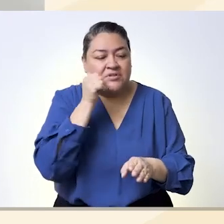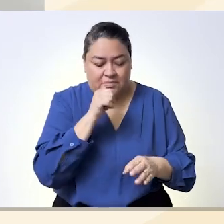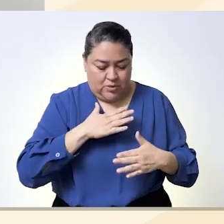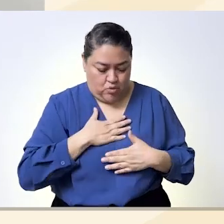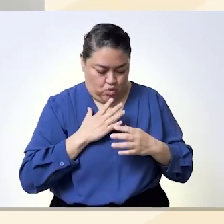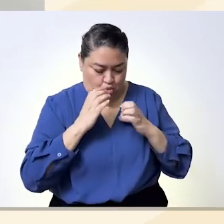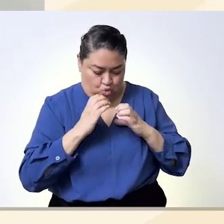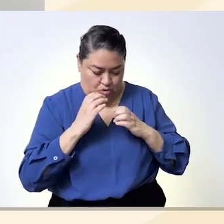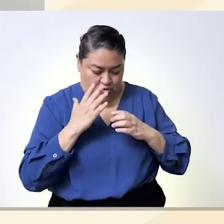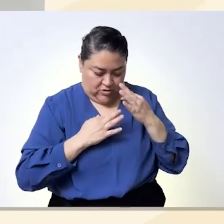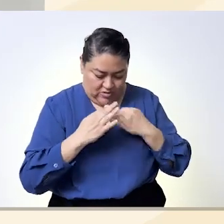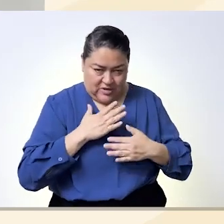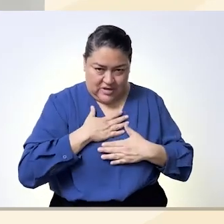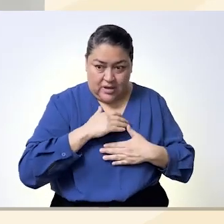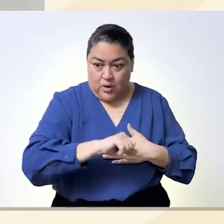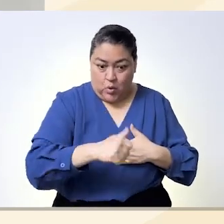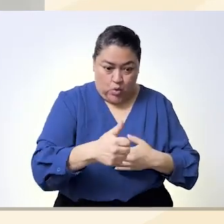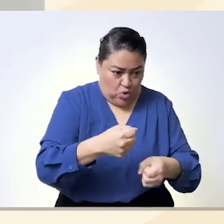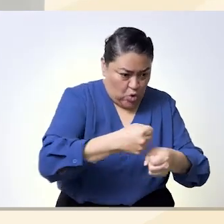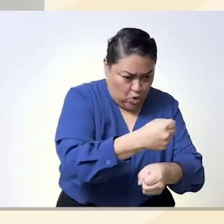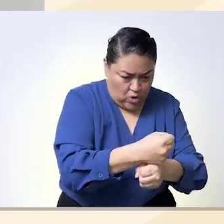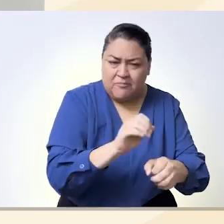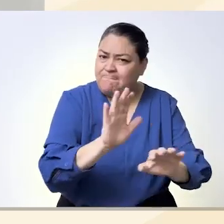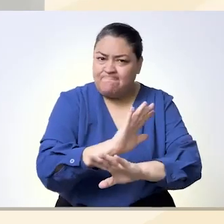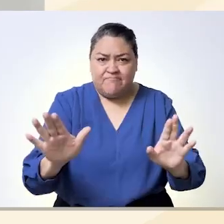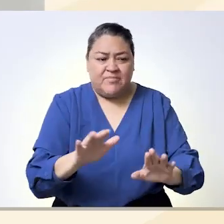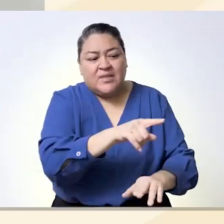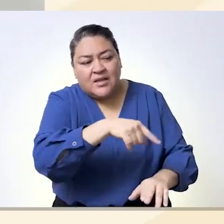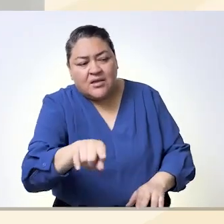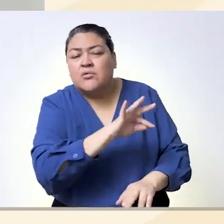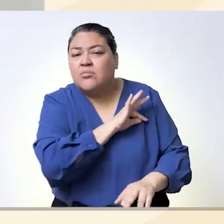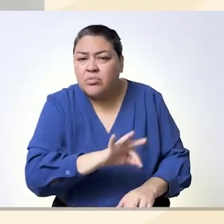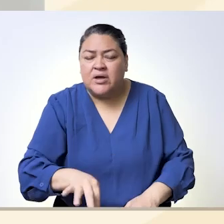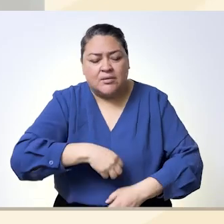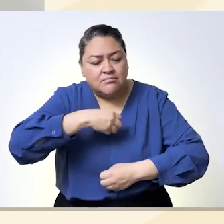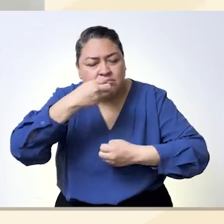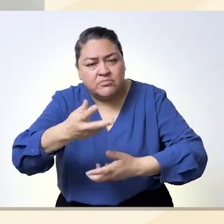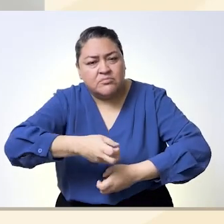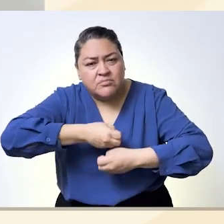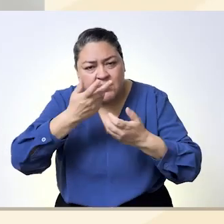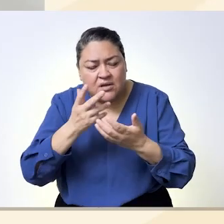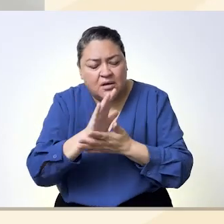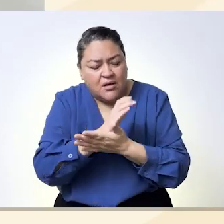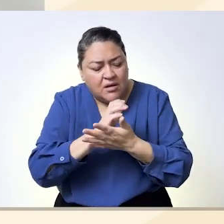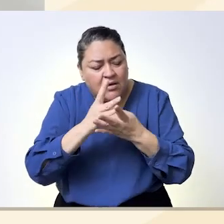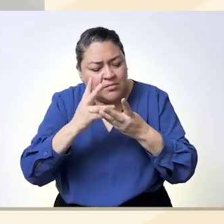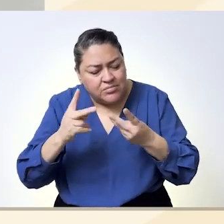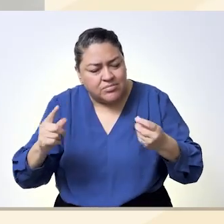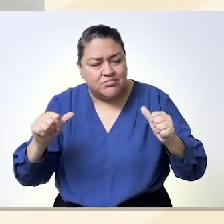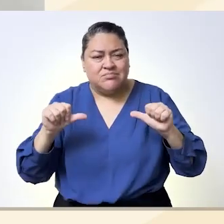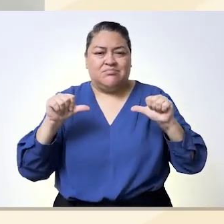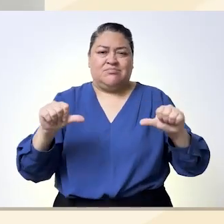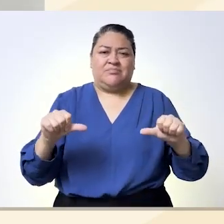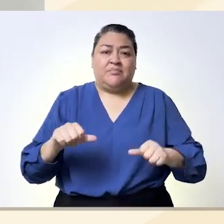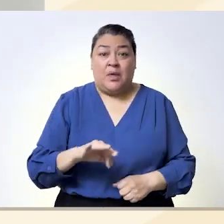en cuidar y dejar de victimizar más con el relato, ¿no? Una narrativa de sanación, de muchísima sanación. Pero